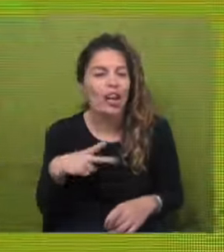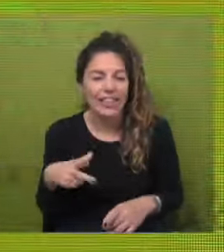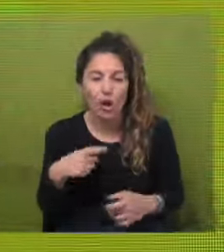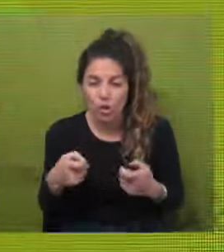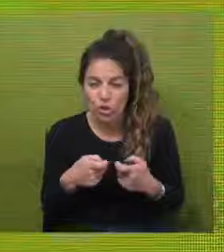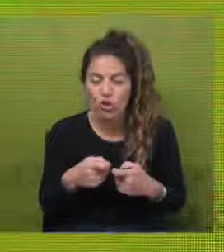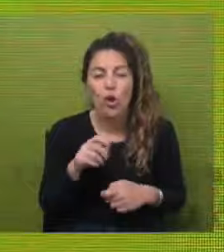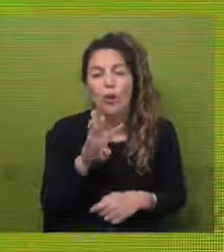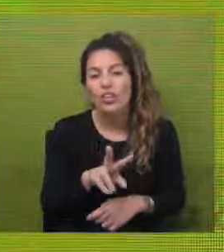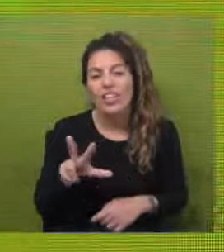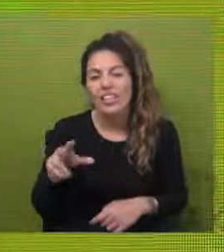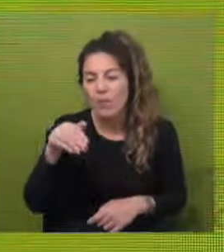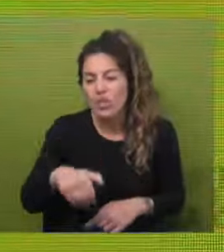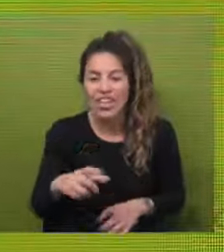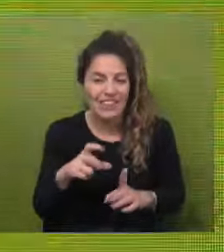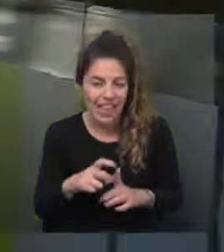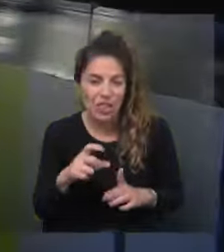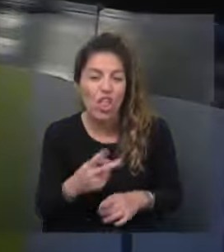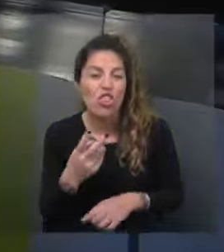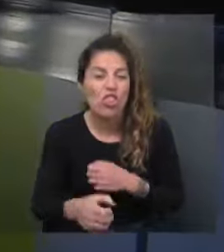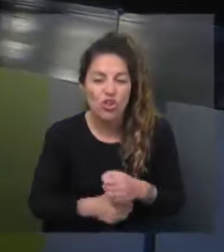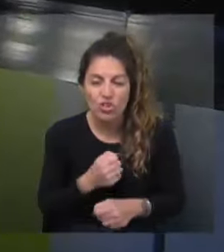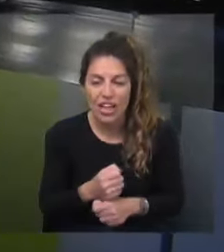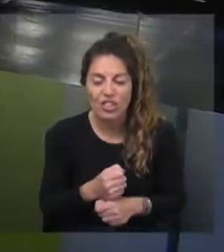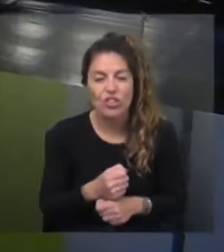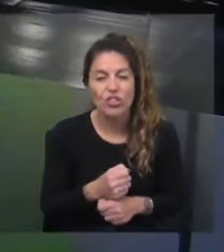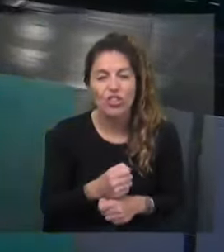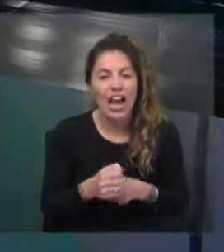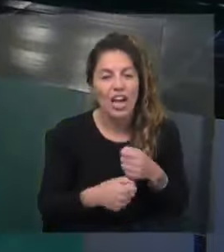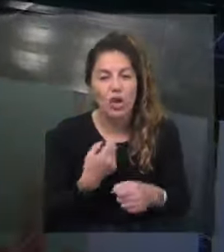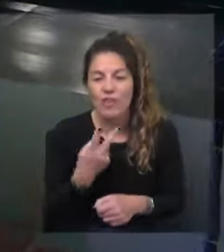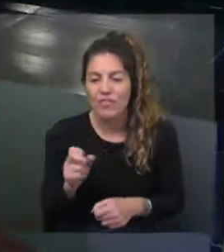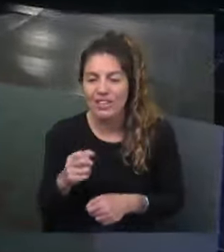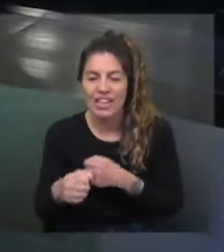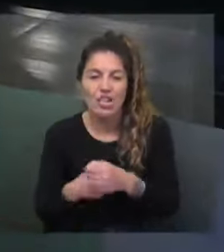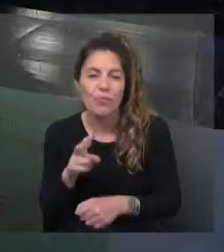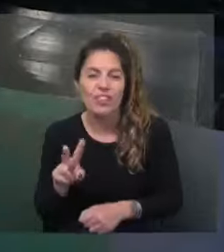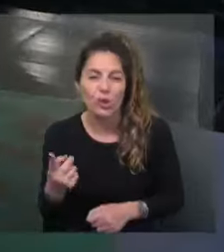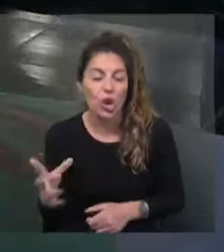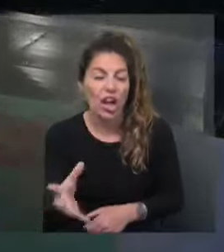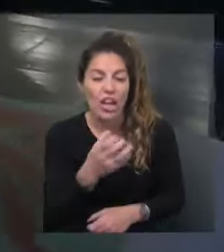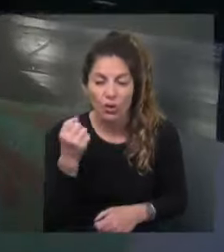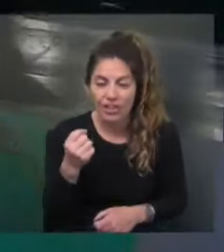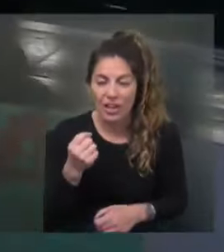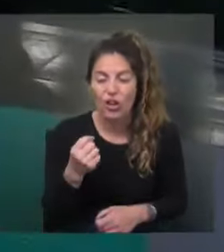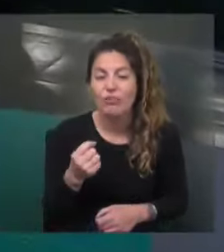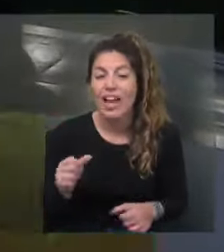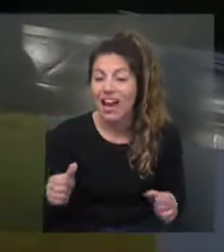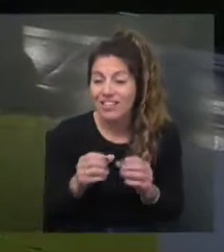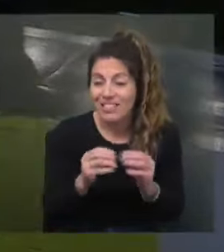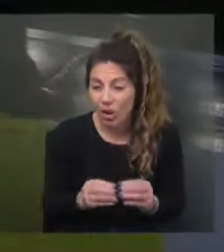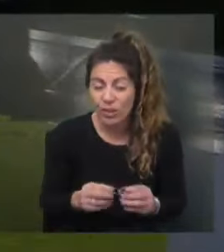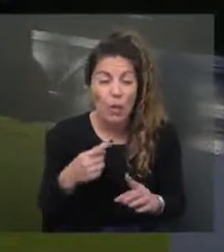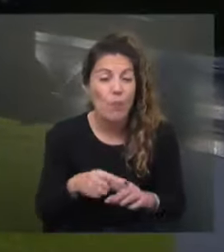son 433 millones de dólares en dos años, entre 2020 y 2021. Muchísimas de lo que gracias. Le incautaron. O sea, saca eso, la cuenta, como decíamos hoy, por